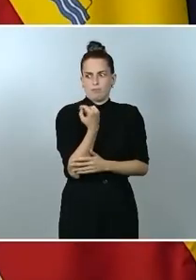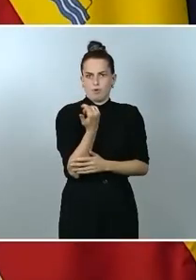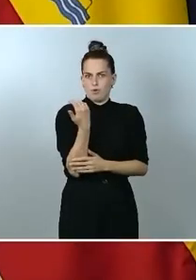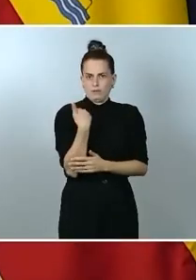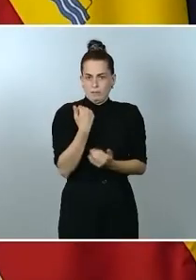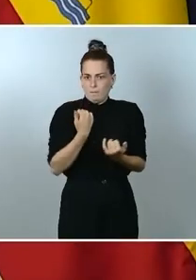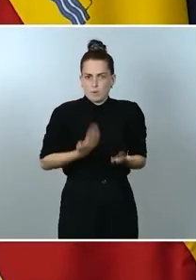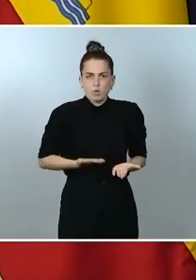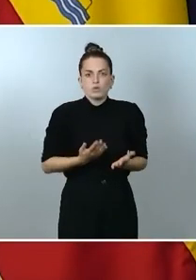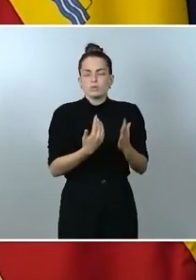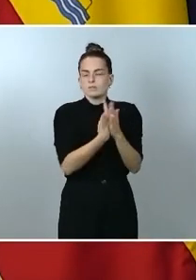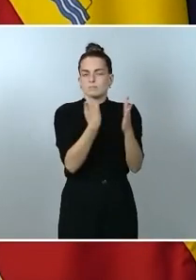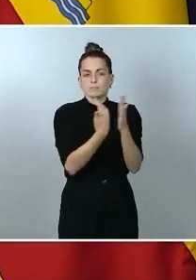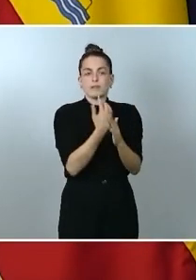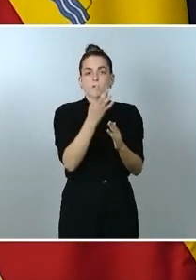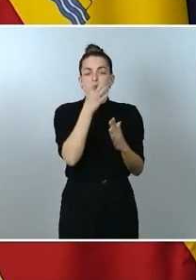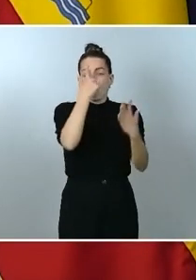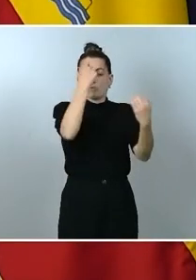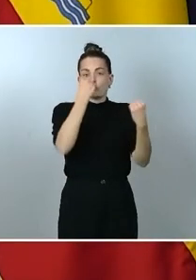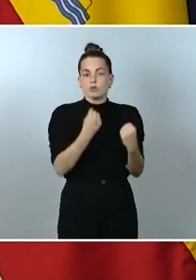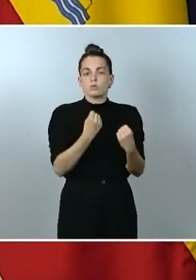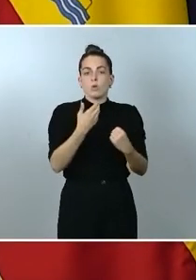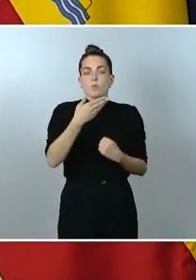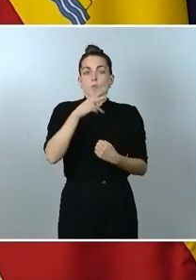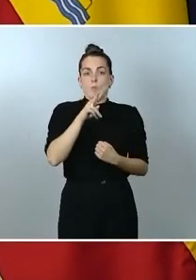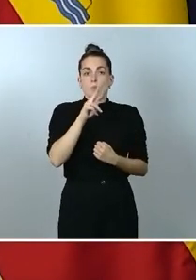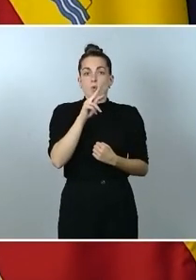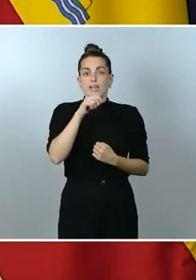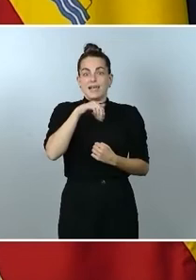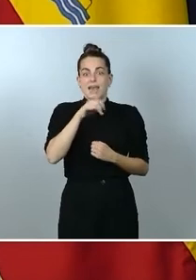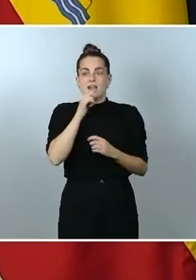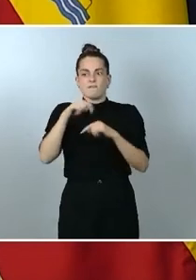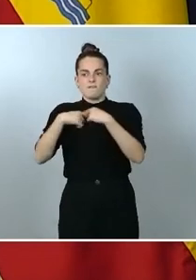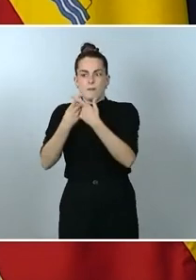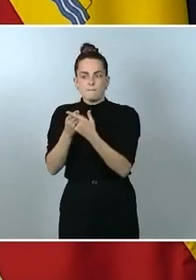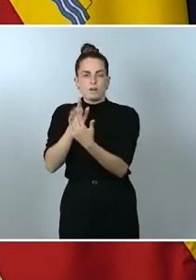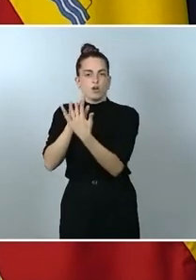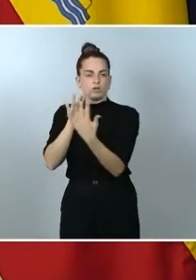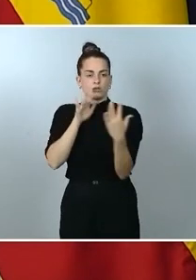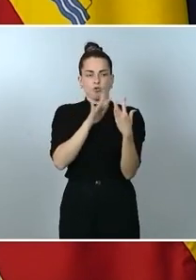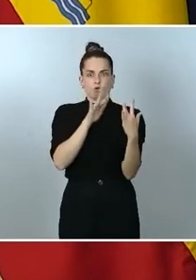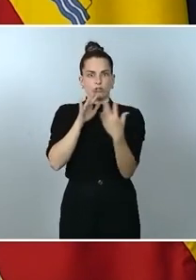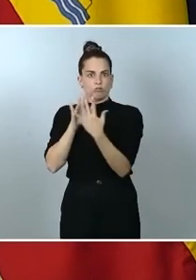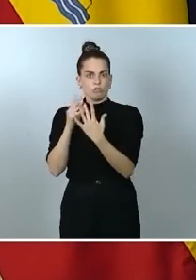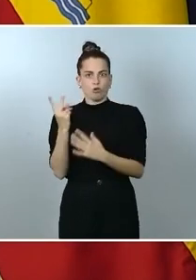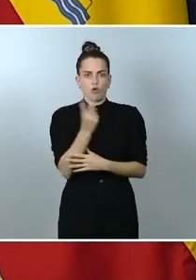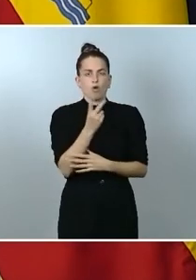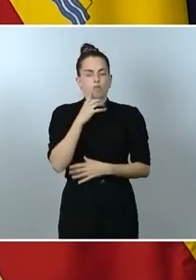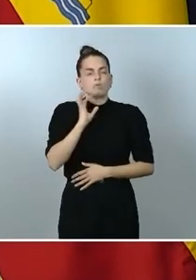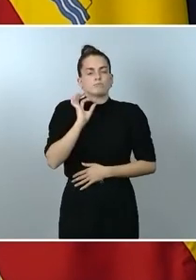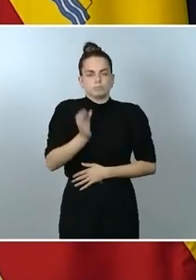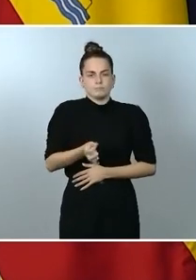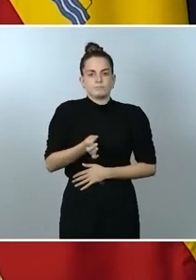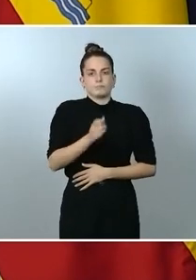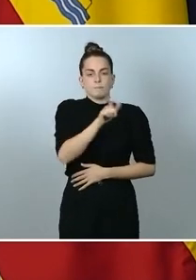Finalmente, desde el Gobierno han confirmado que los dos españoles desaparecidos en Burkina Faso han sido asesinados. Ambos